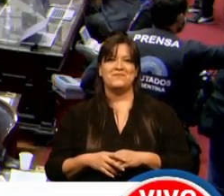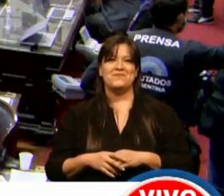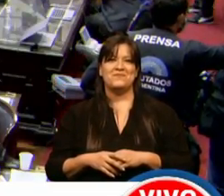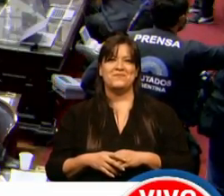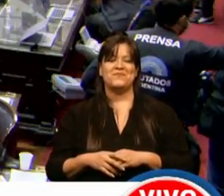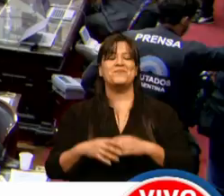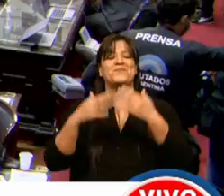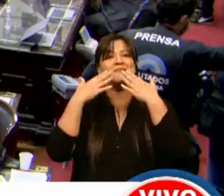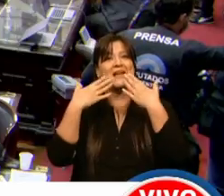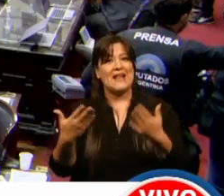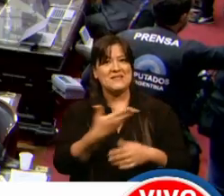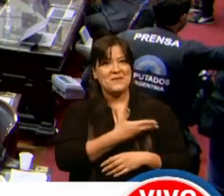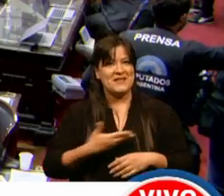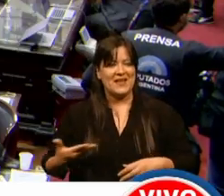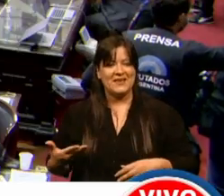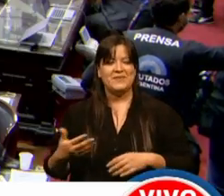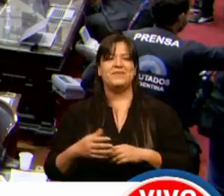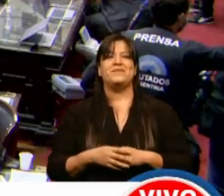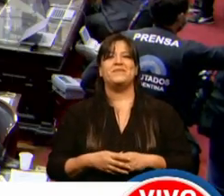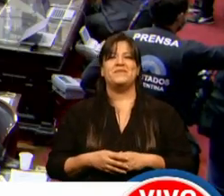muchas gracias señor presidente